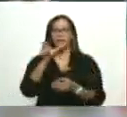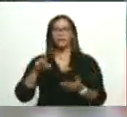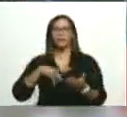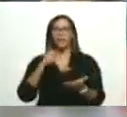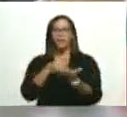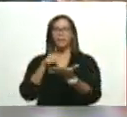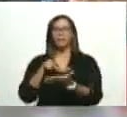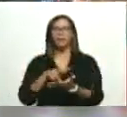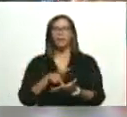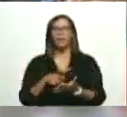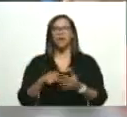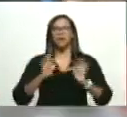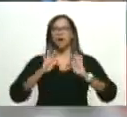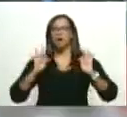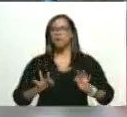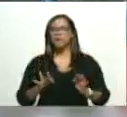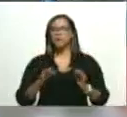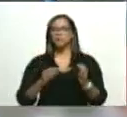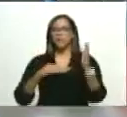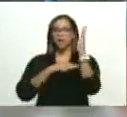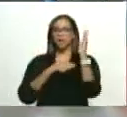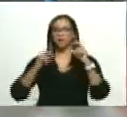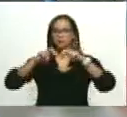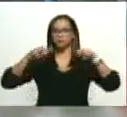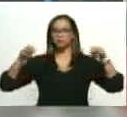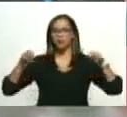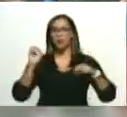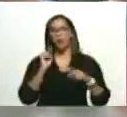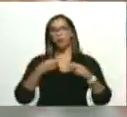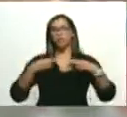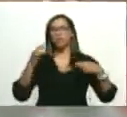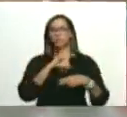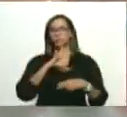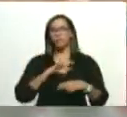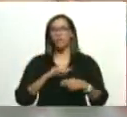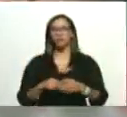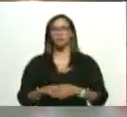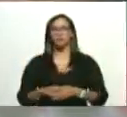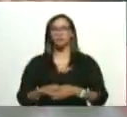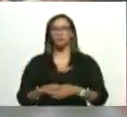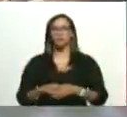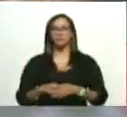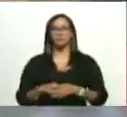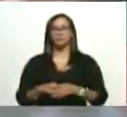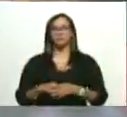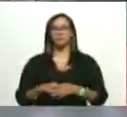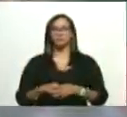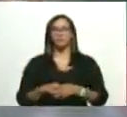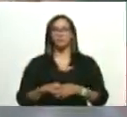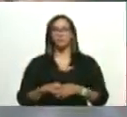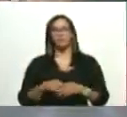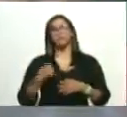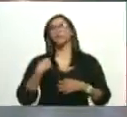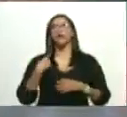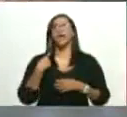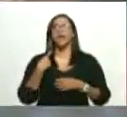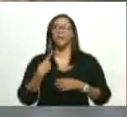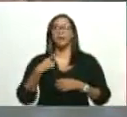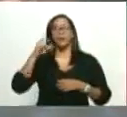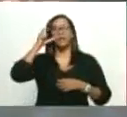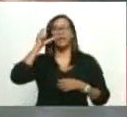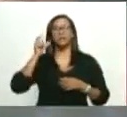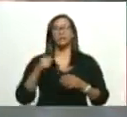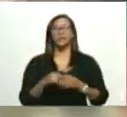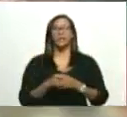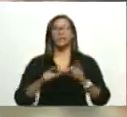¿Se puede ir físicamente al Teresa Carreño o solamente por redes sociales y medios convencionales? Bueno, en el primer día de debate, que